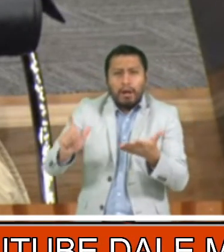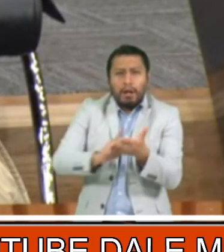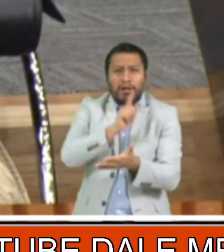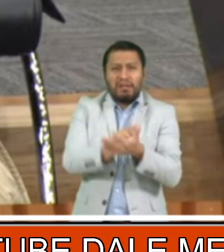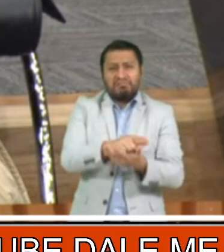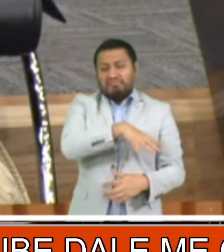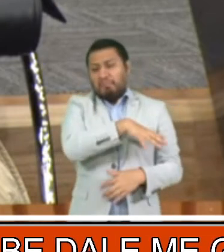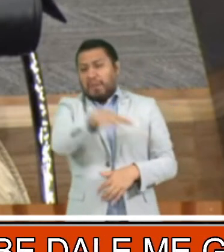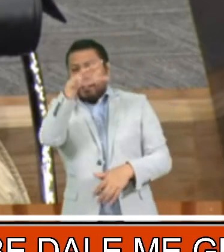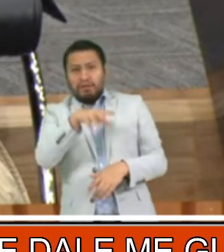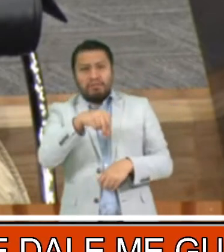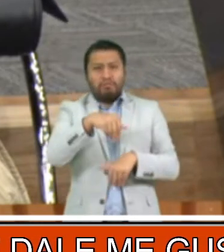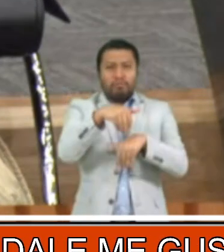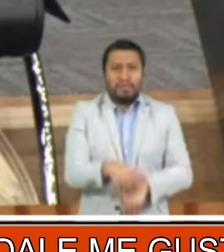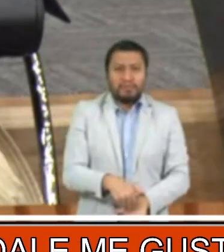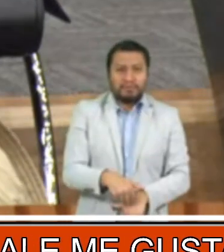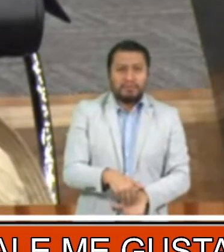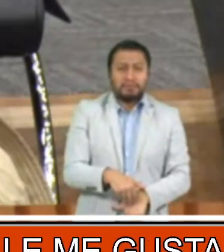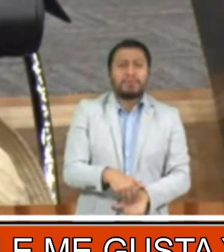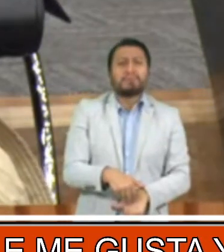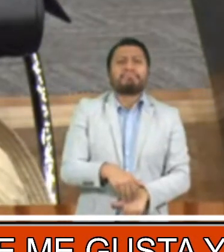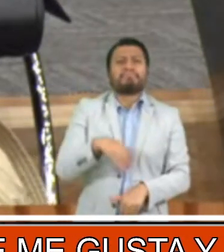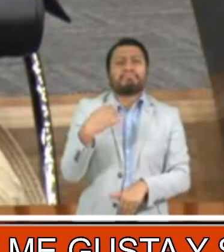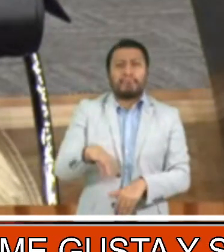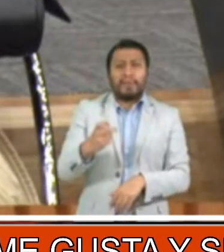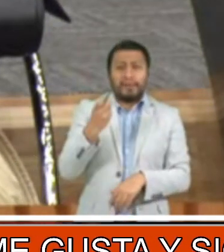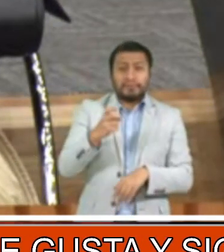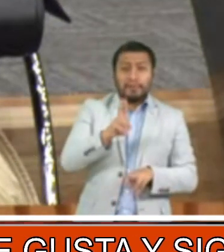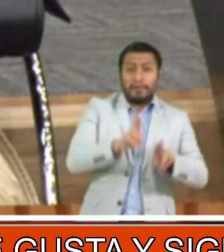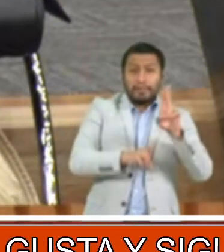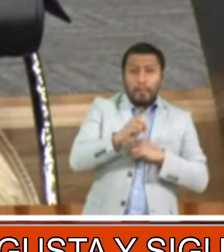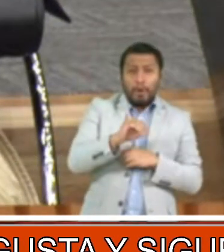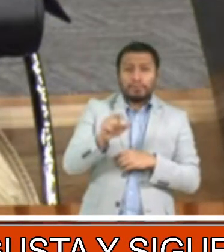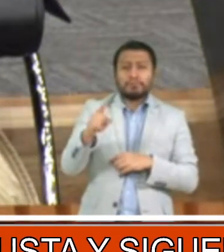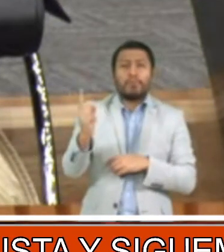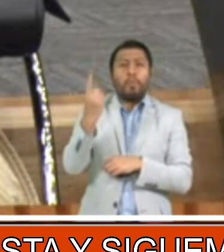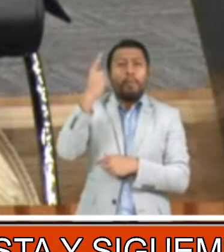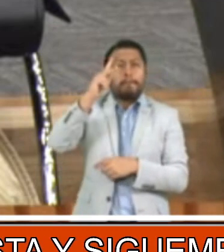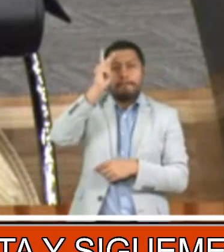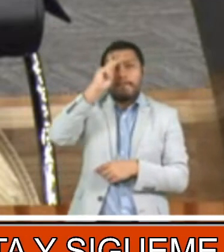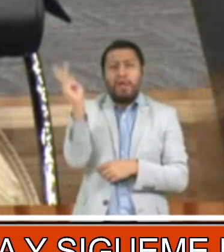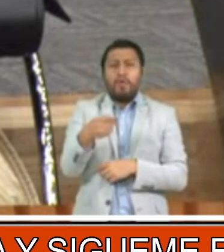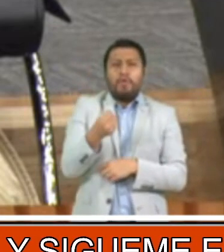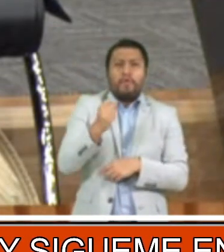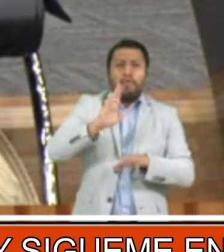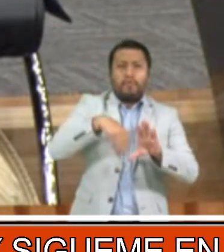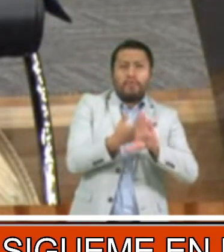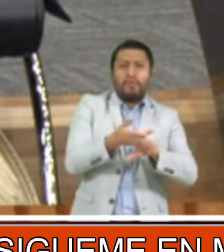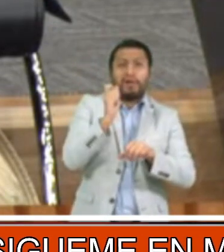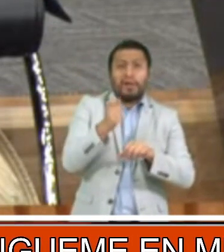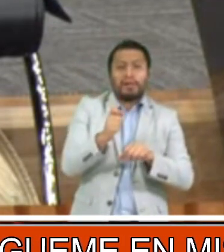normas. Esa es la más grande amenaza a la democracia, la normalización de la